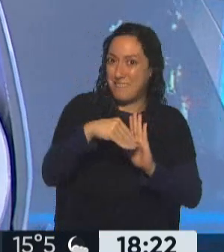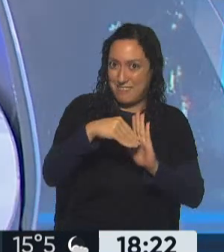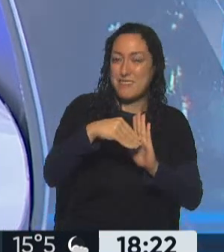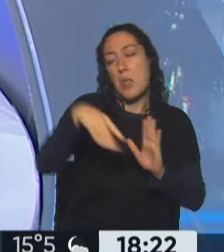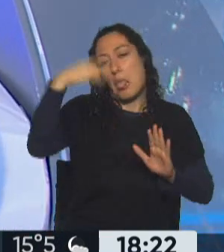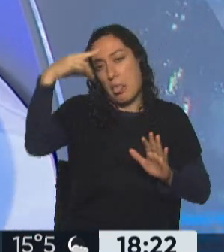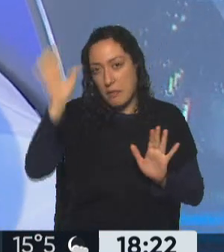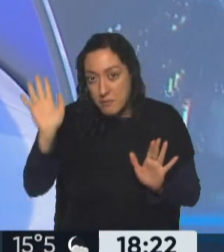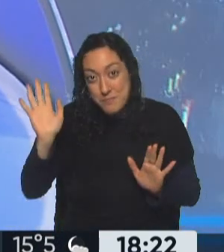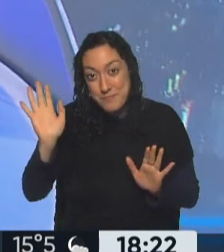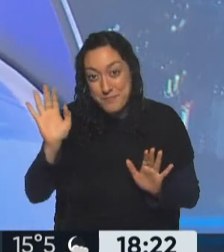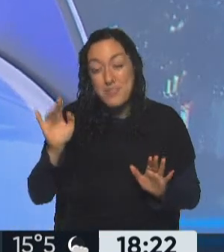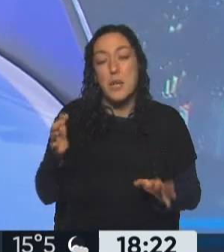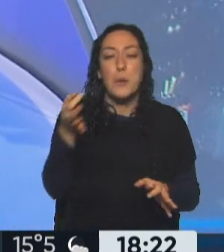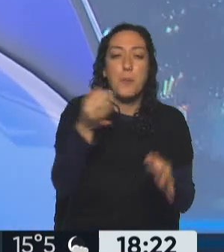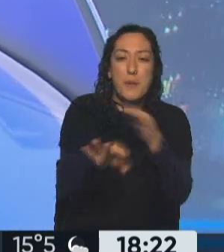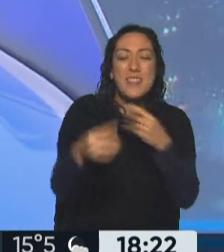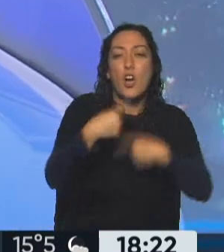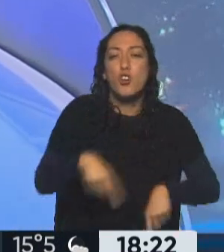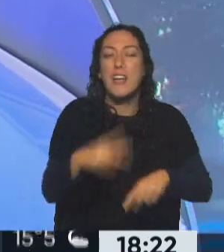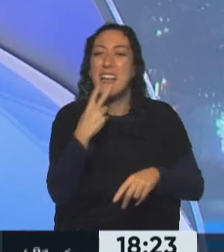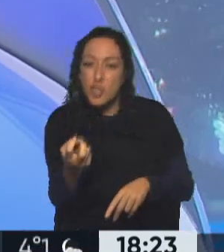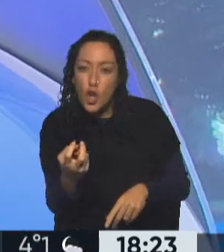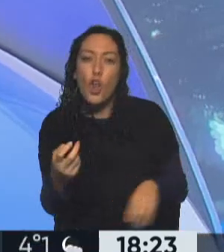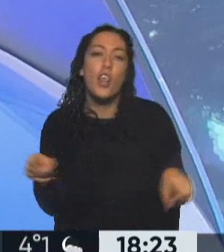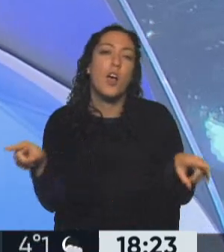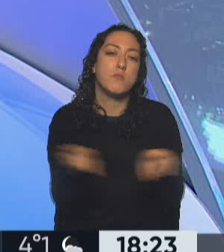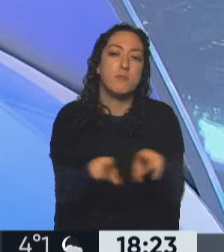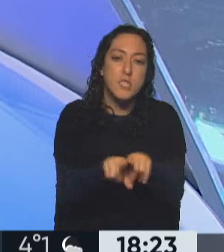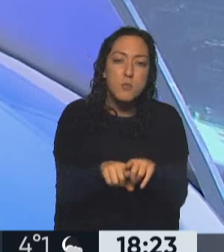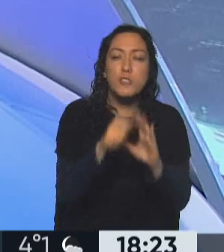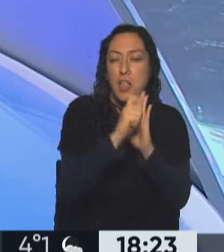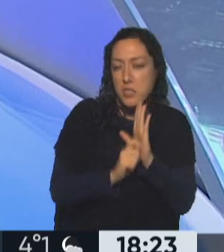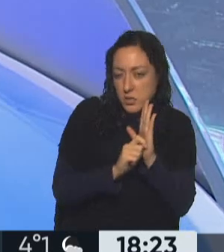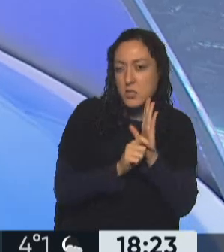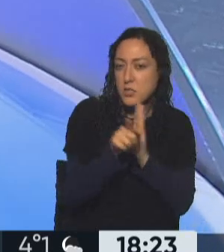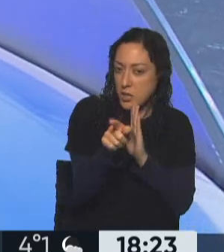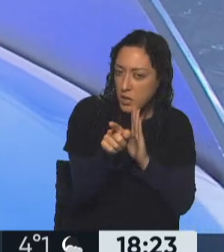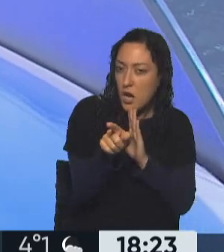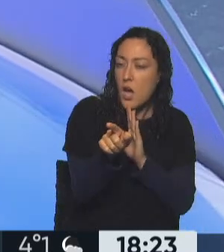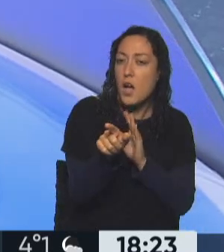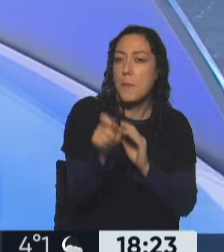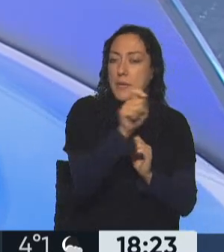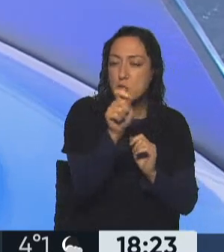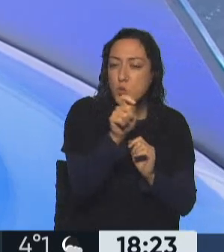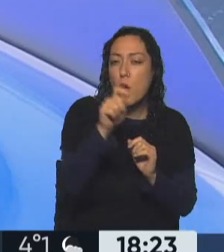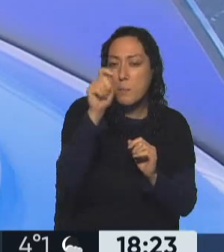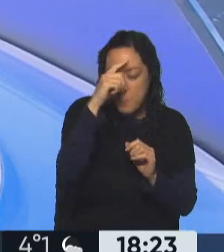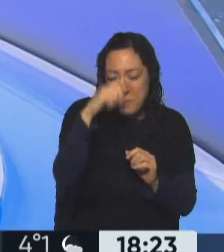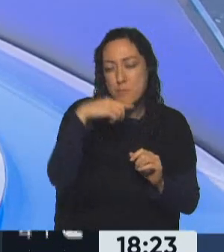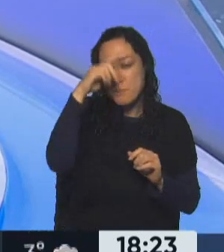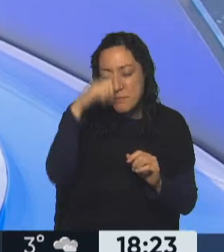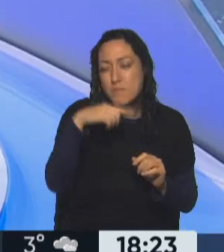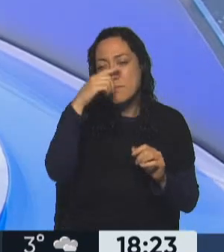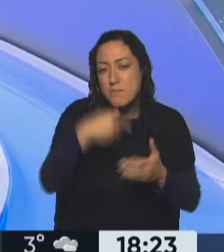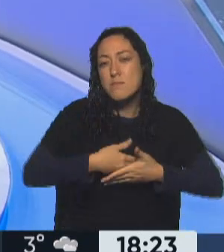el precio. Y finalmente, venta de electrodomésticos. Estas son todas las estadísticas que da junto mensualmente el INDEC, por eso la estamos dando